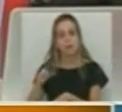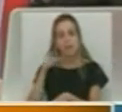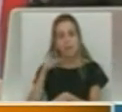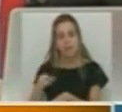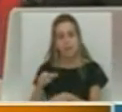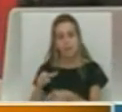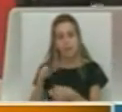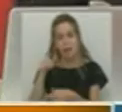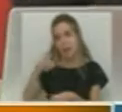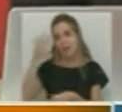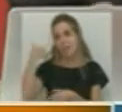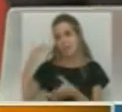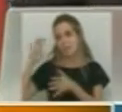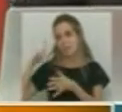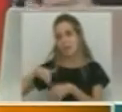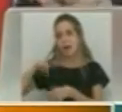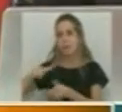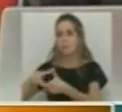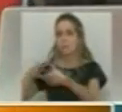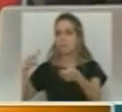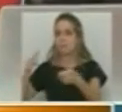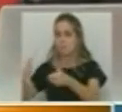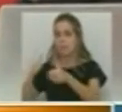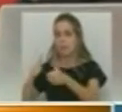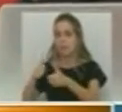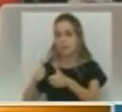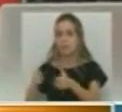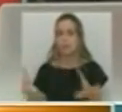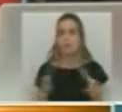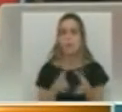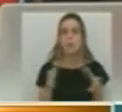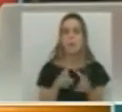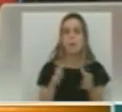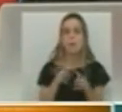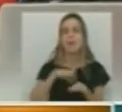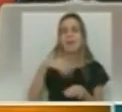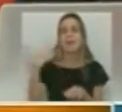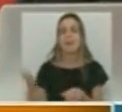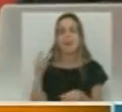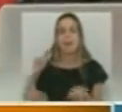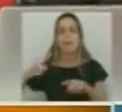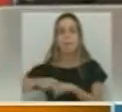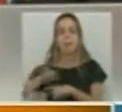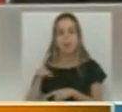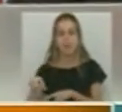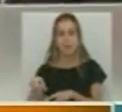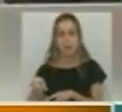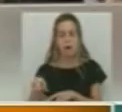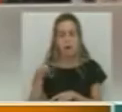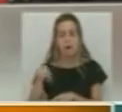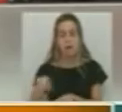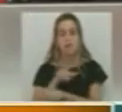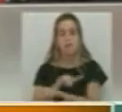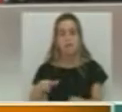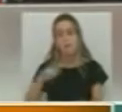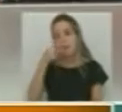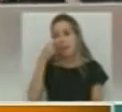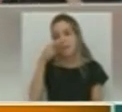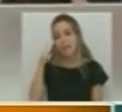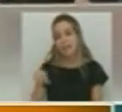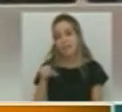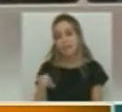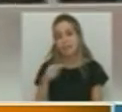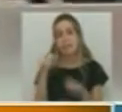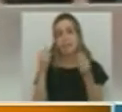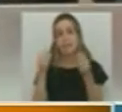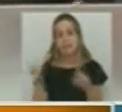crecimiento muy fuerte de sus bases en cuanto a la izquierda. ¿Sí? Te voy a dar un dato muy cortito y muy interesante. La lista multicolor,